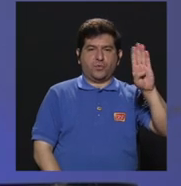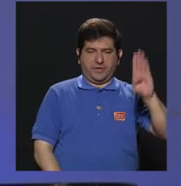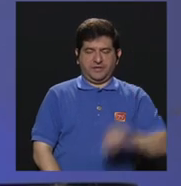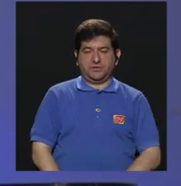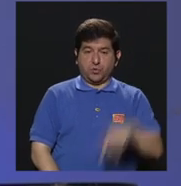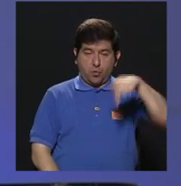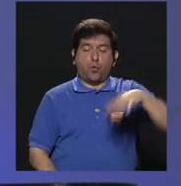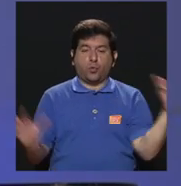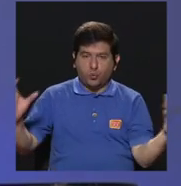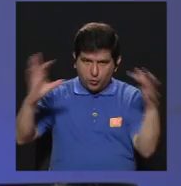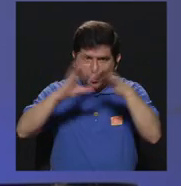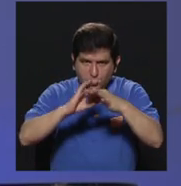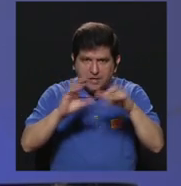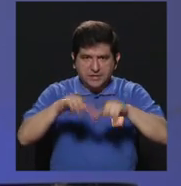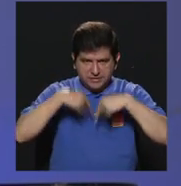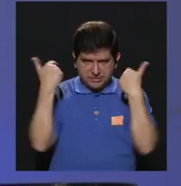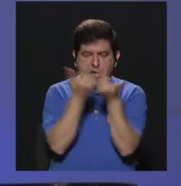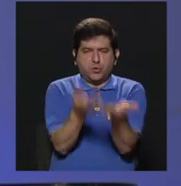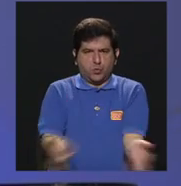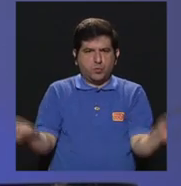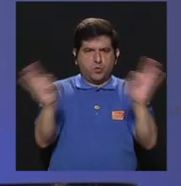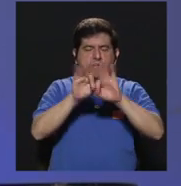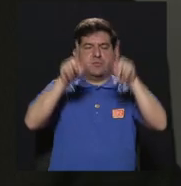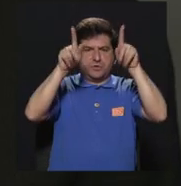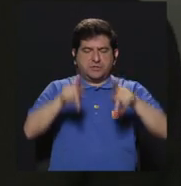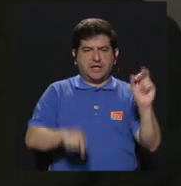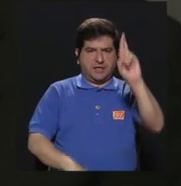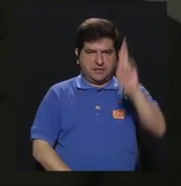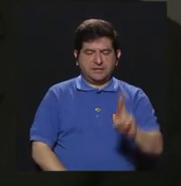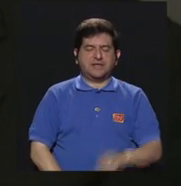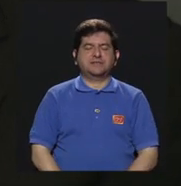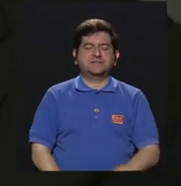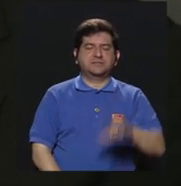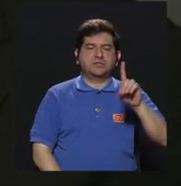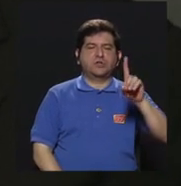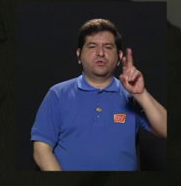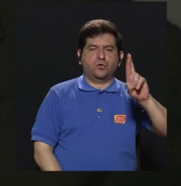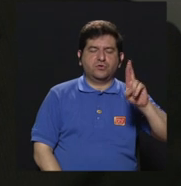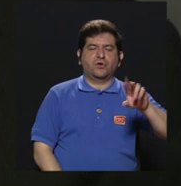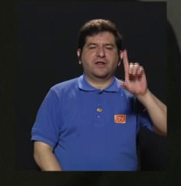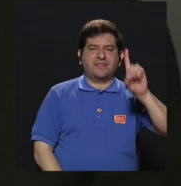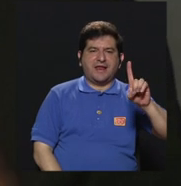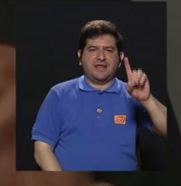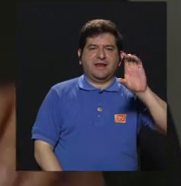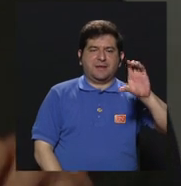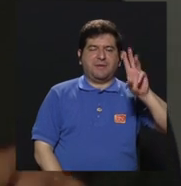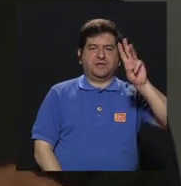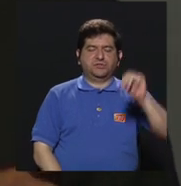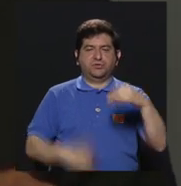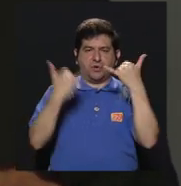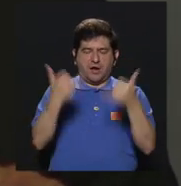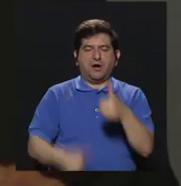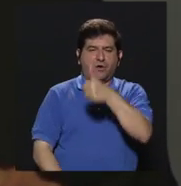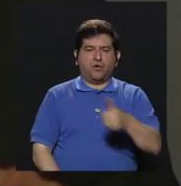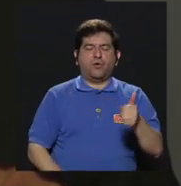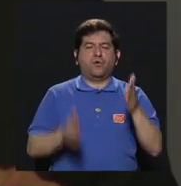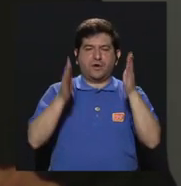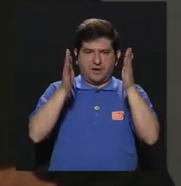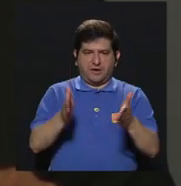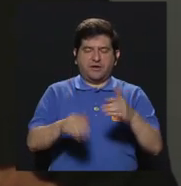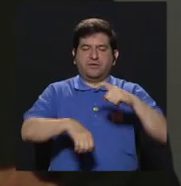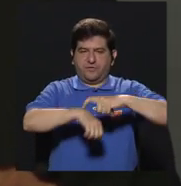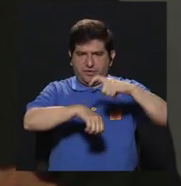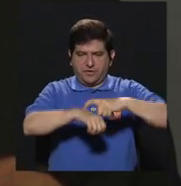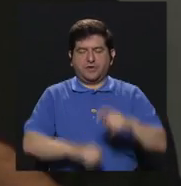Hoy se une a este distinguido grupo de costarricenses el doctor Daniel Camacho Monge. A continuación, la señora rectora en ejercicio y la